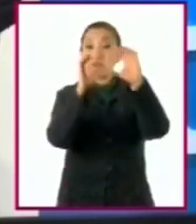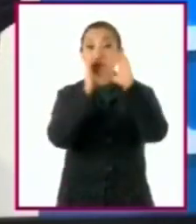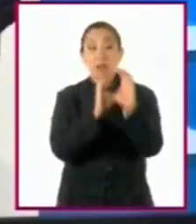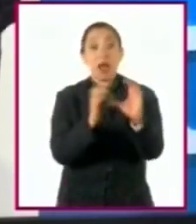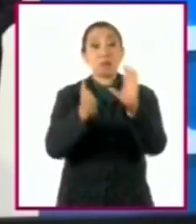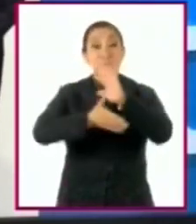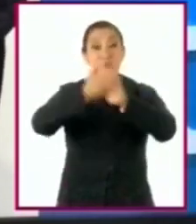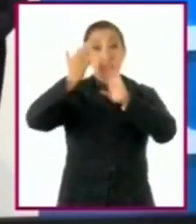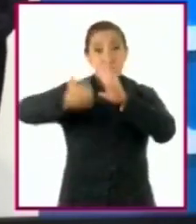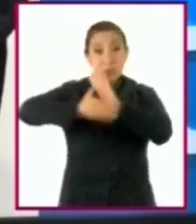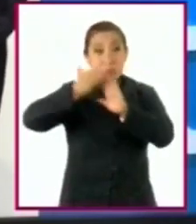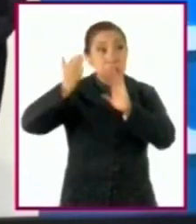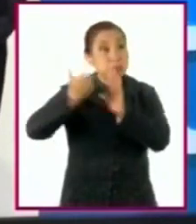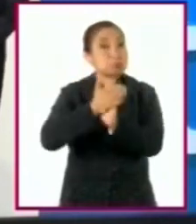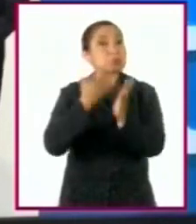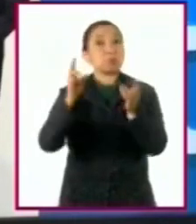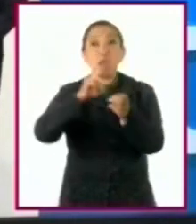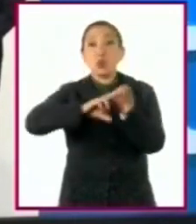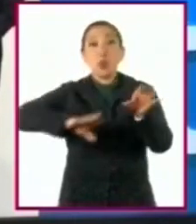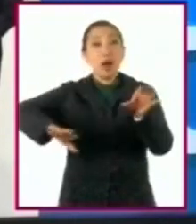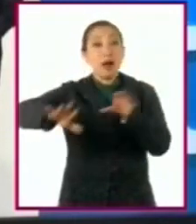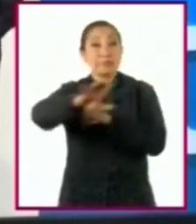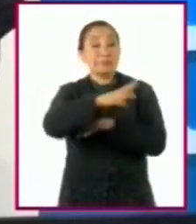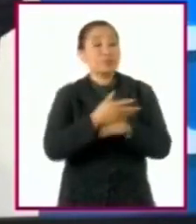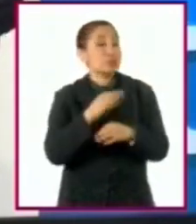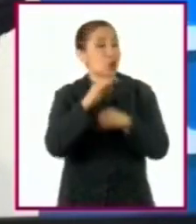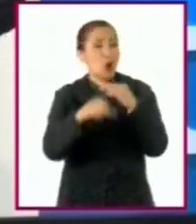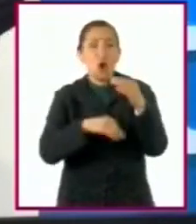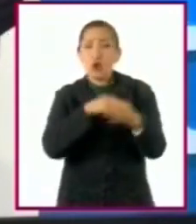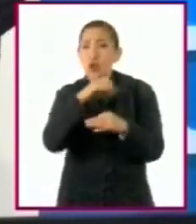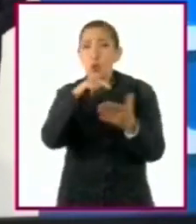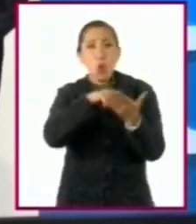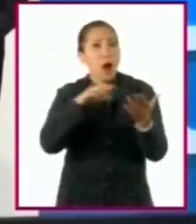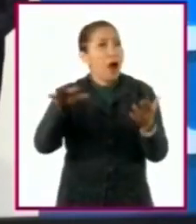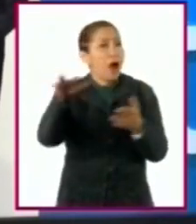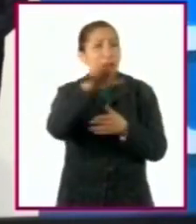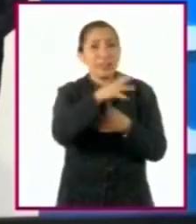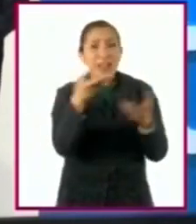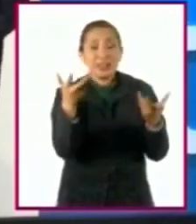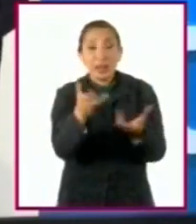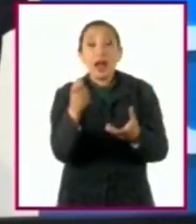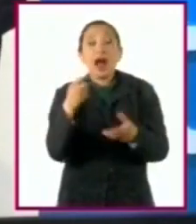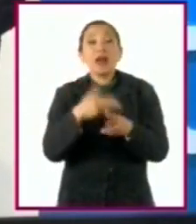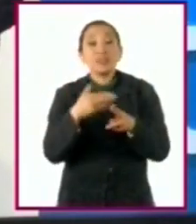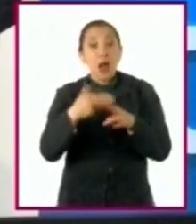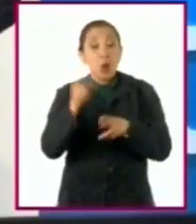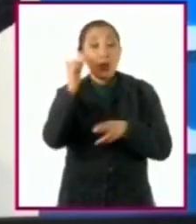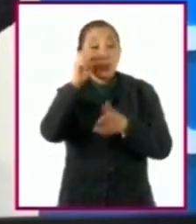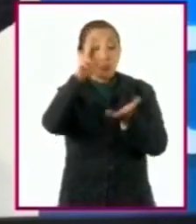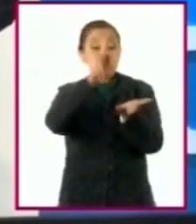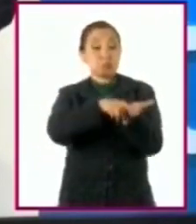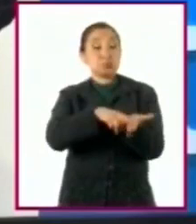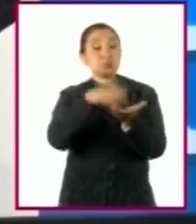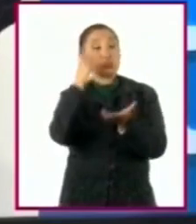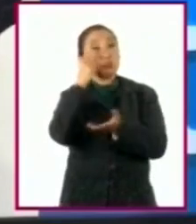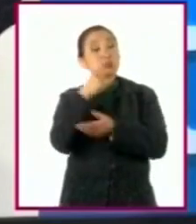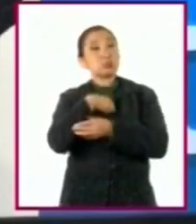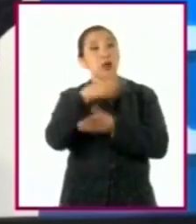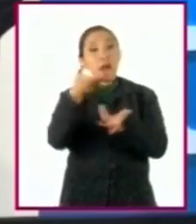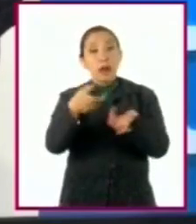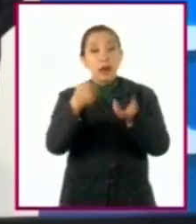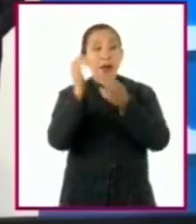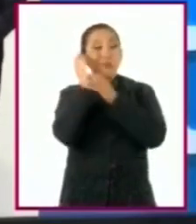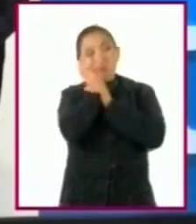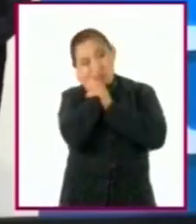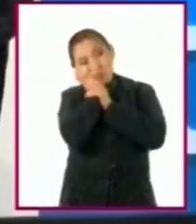la construcción, en la naturaleza, en todo lo que nos rodea, hasta cuando estamos acostados con la cara entre la